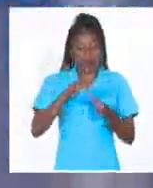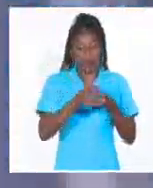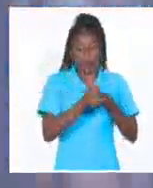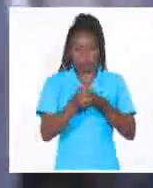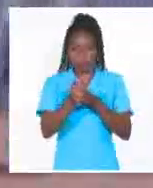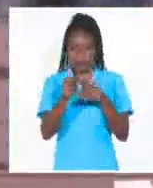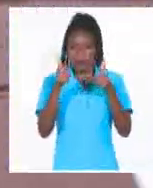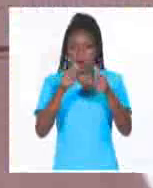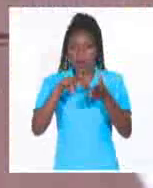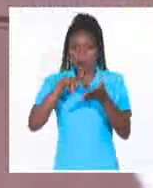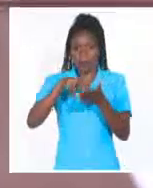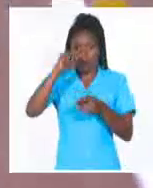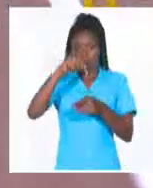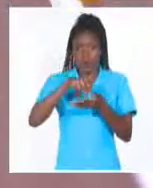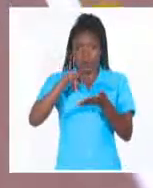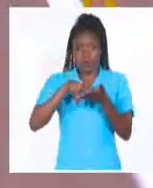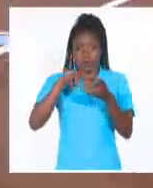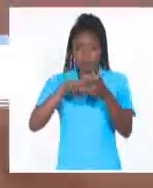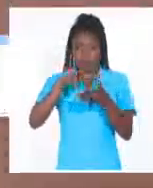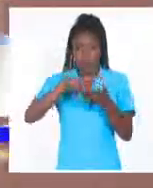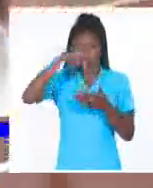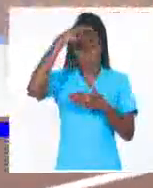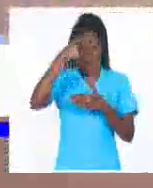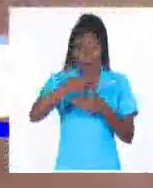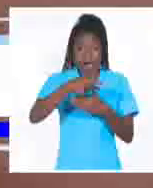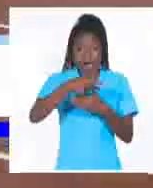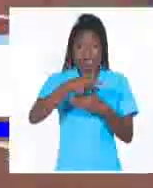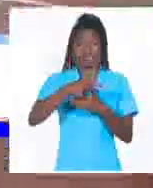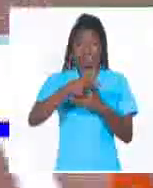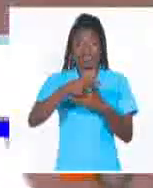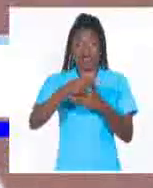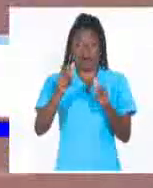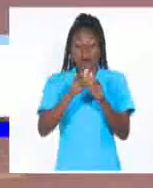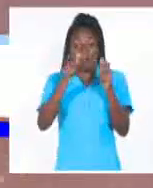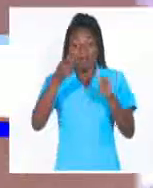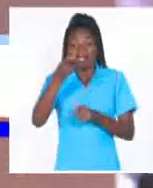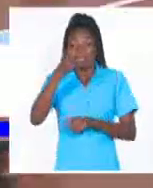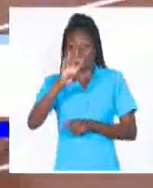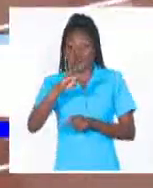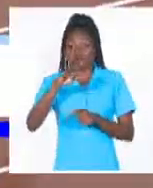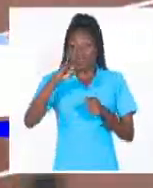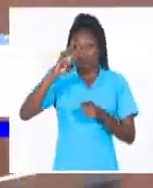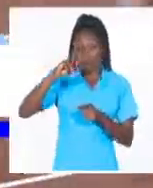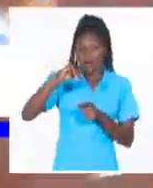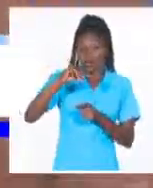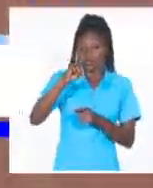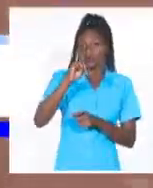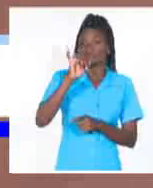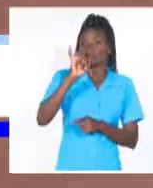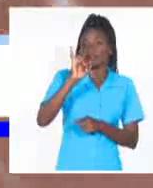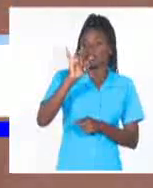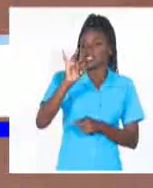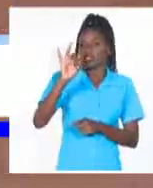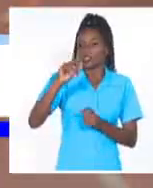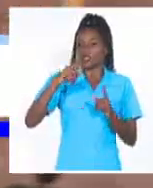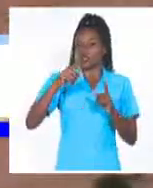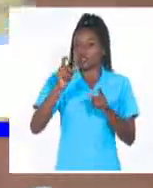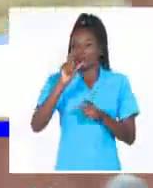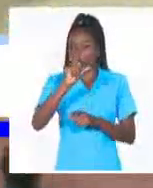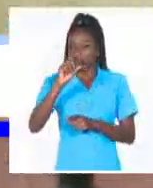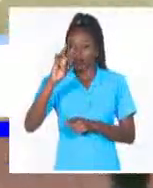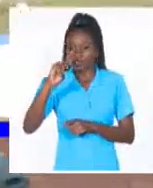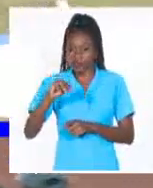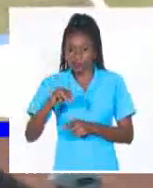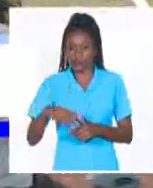primer salto con una secuencia envidiable y un brinco máximo de 14 metros 75 centímetros. En tanto, Liadami Poveda le